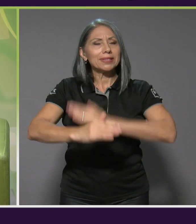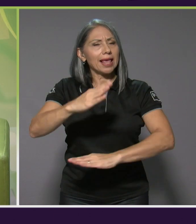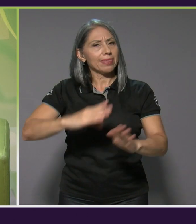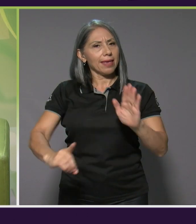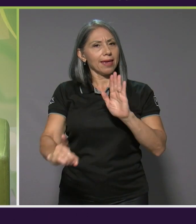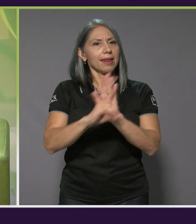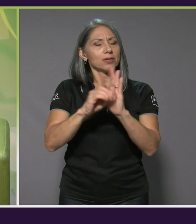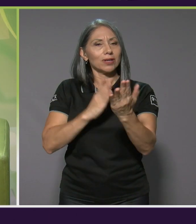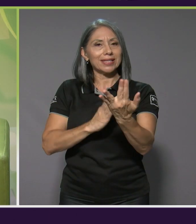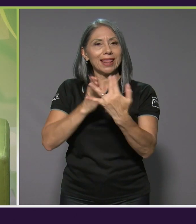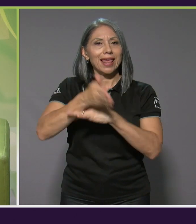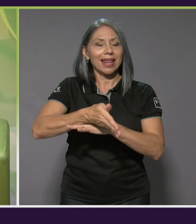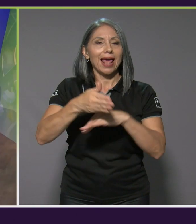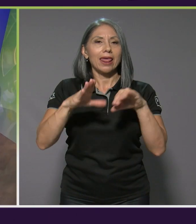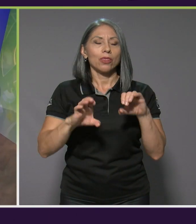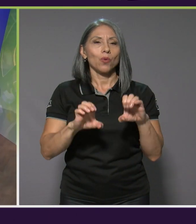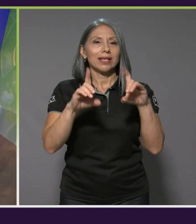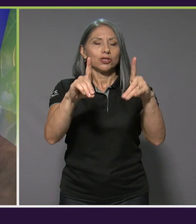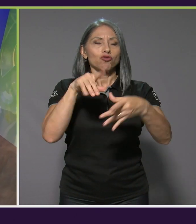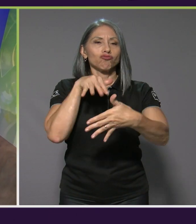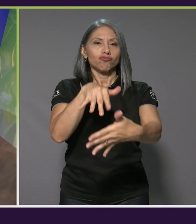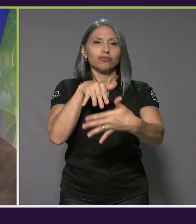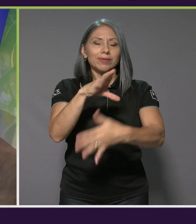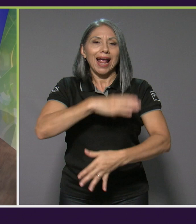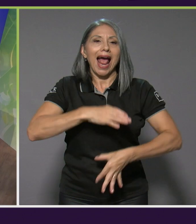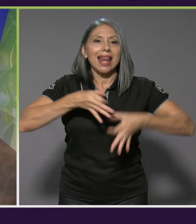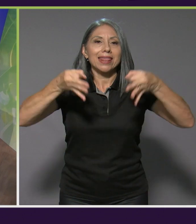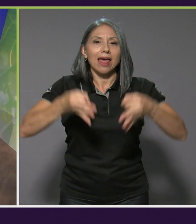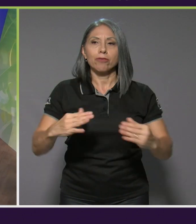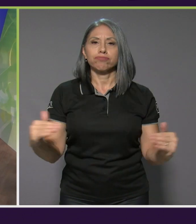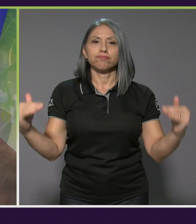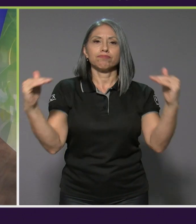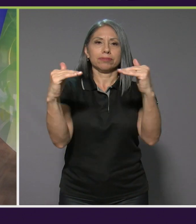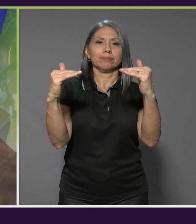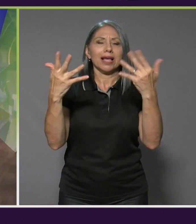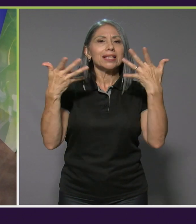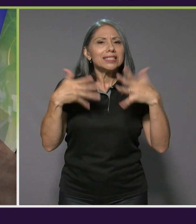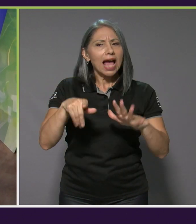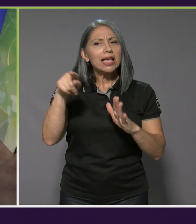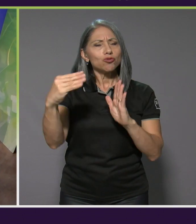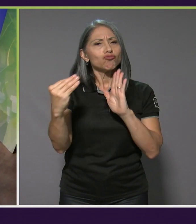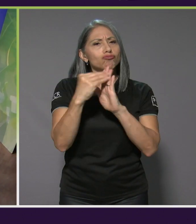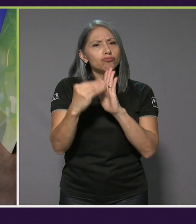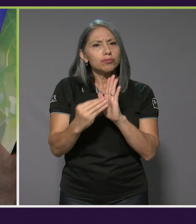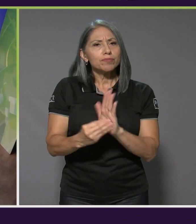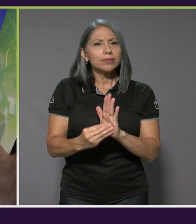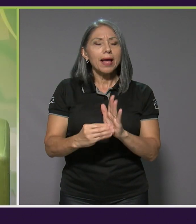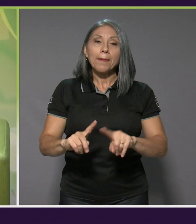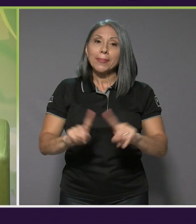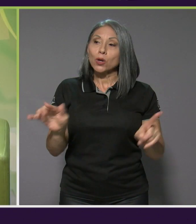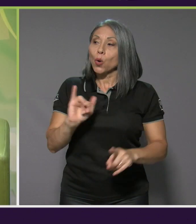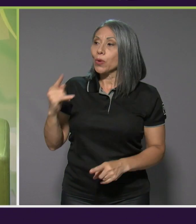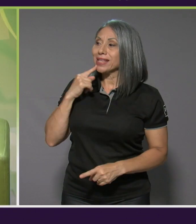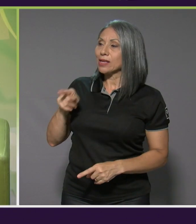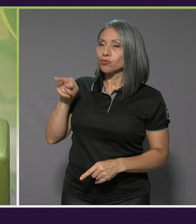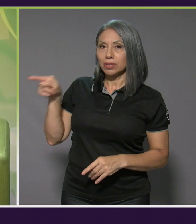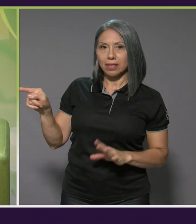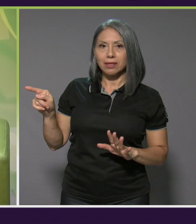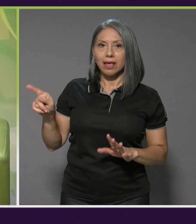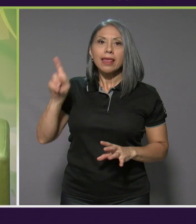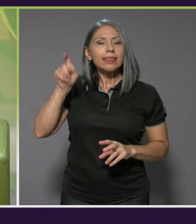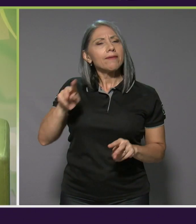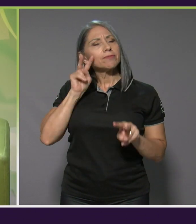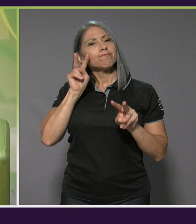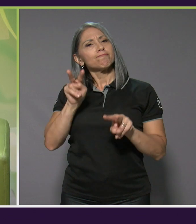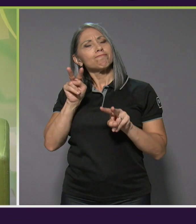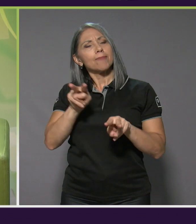a educación de calidad y en igualdad de condiciones está contemplado en muchos lugares, pero como usted bien decía, hay que estar vigilantes